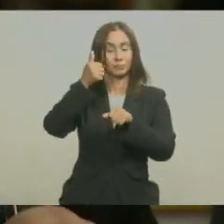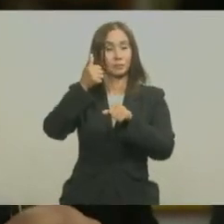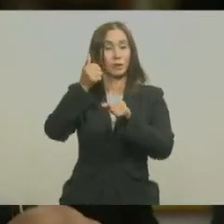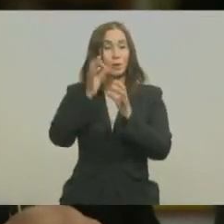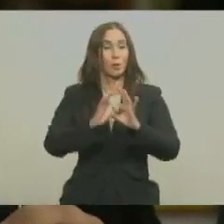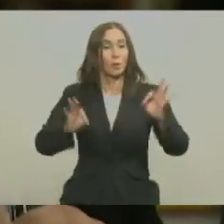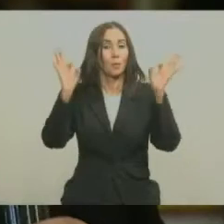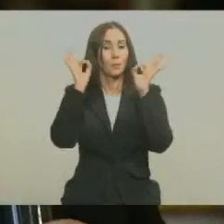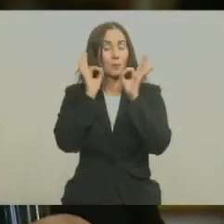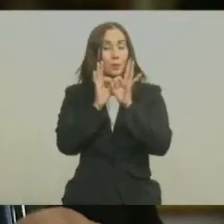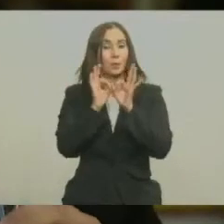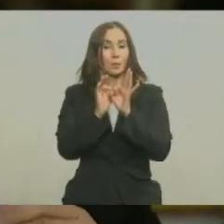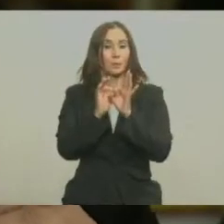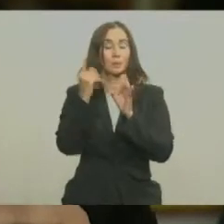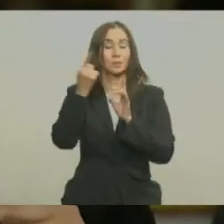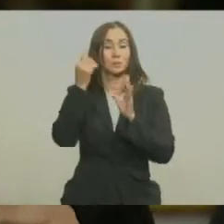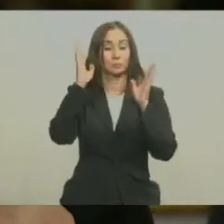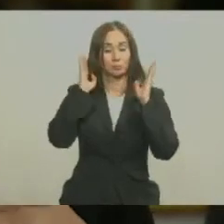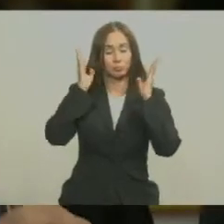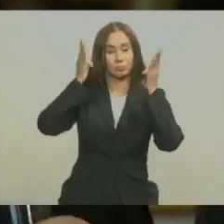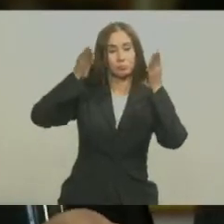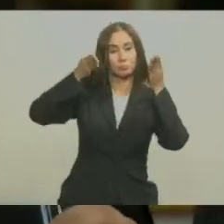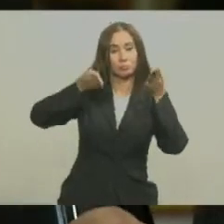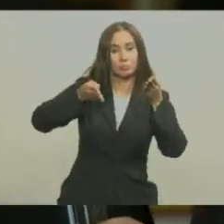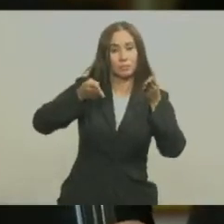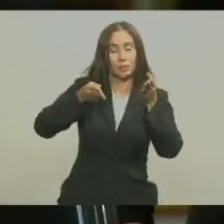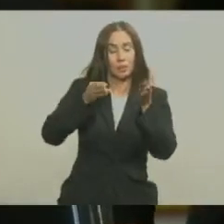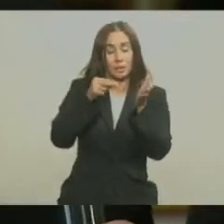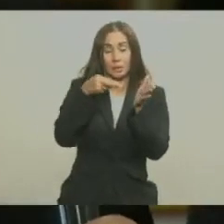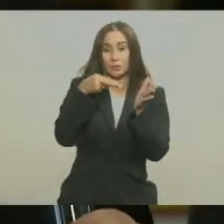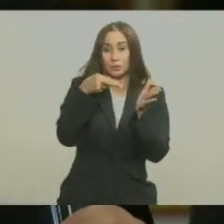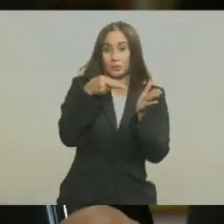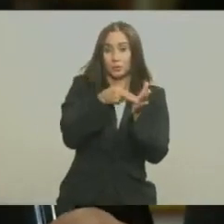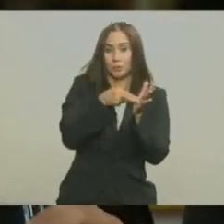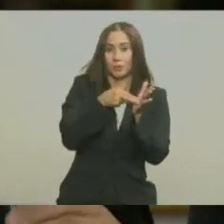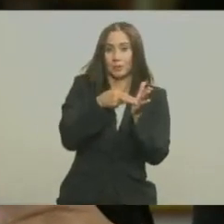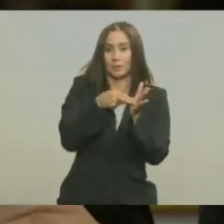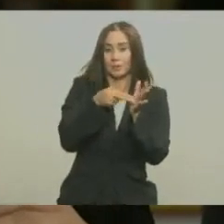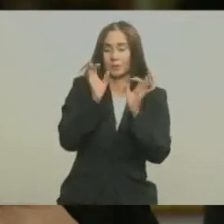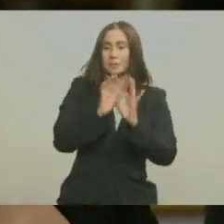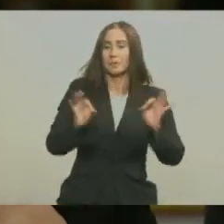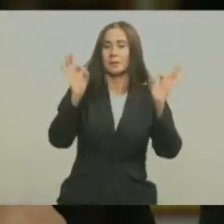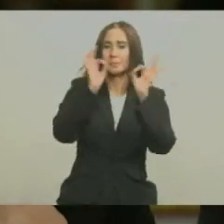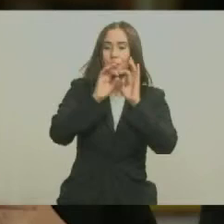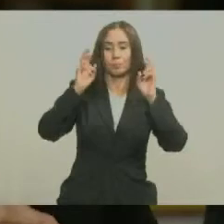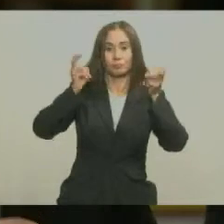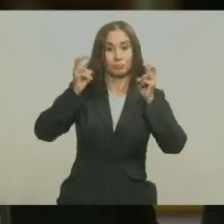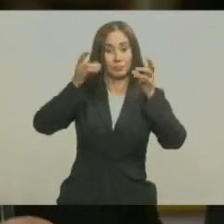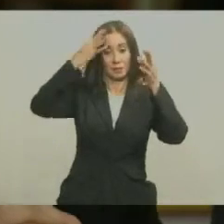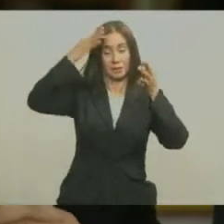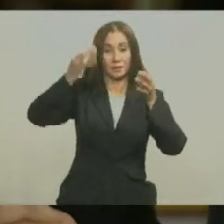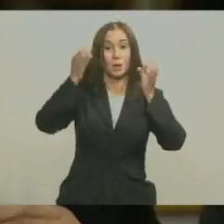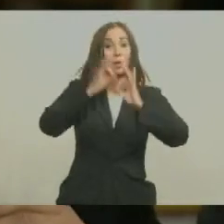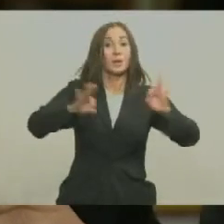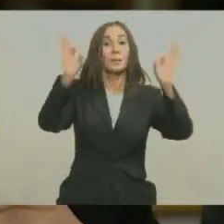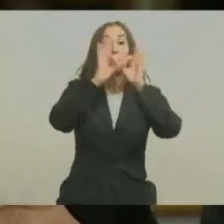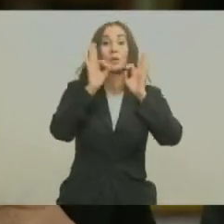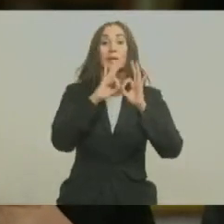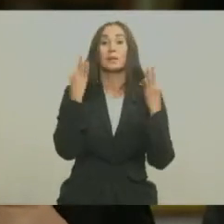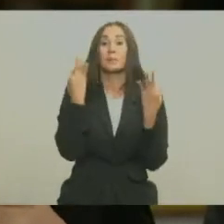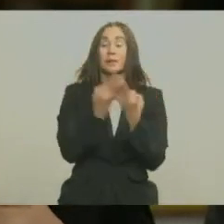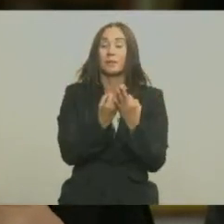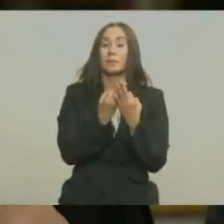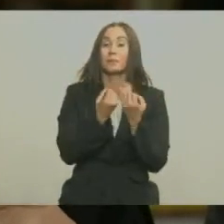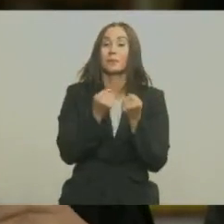porque se ocupa del núcleo fundamental de la familia y del núcleo fundamental de